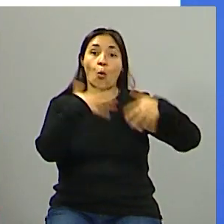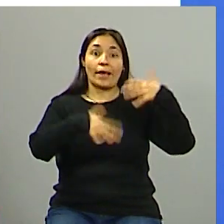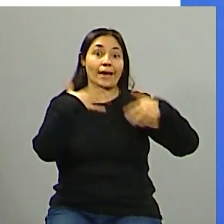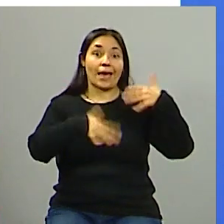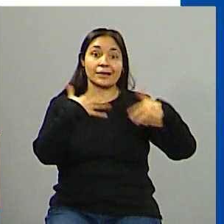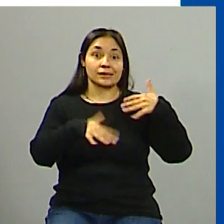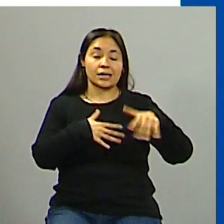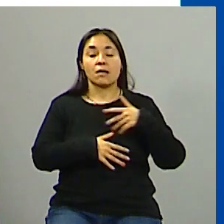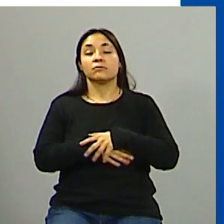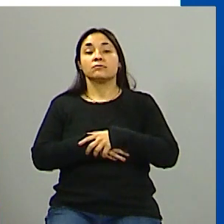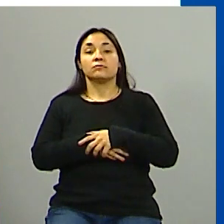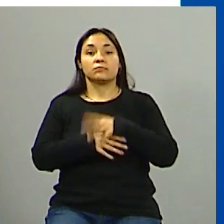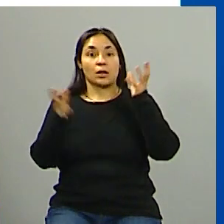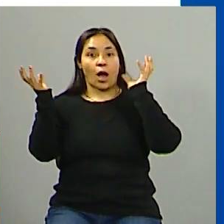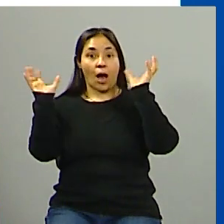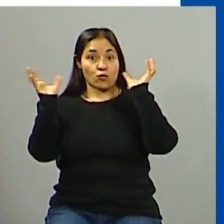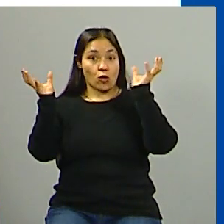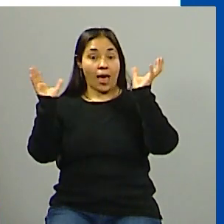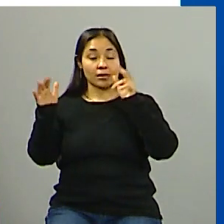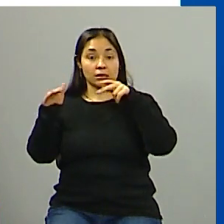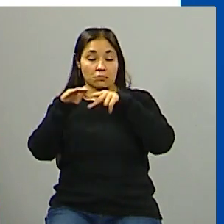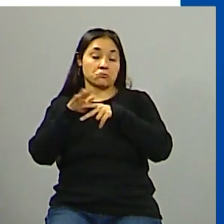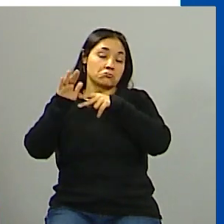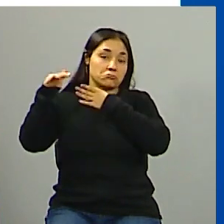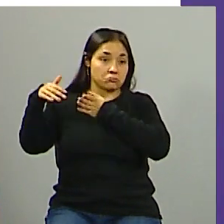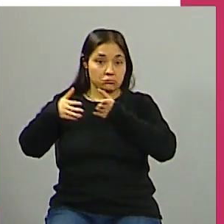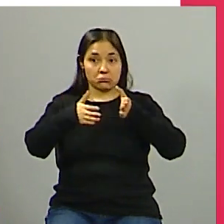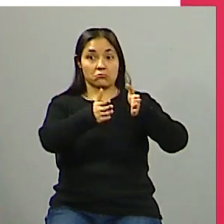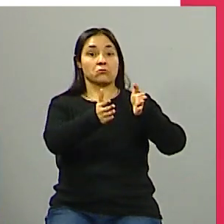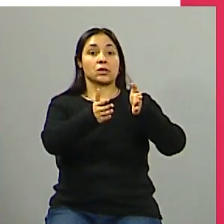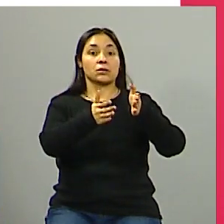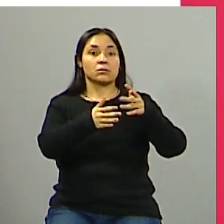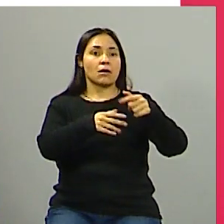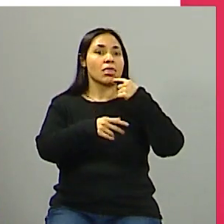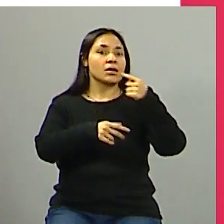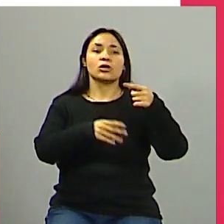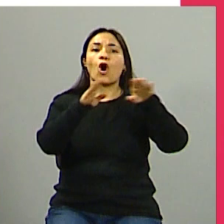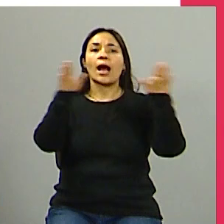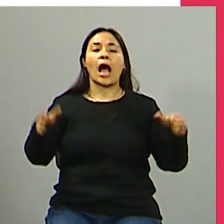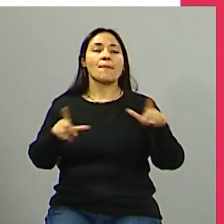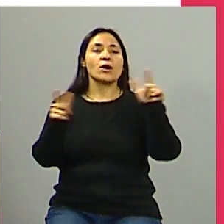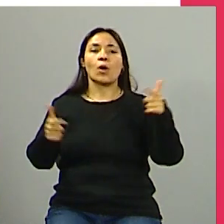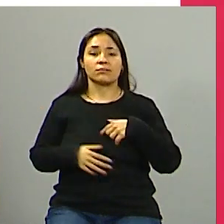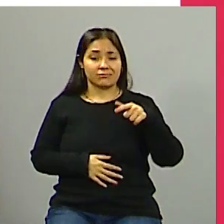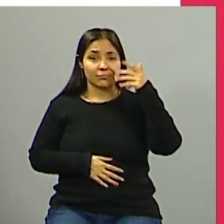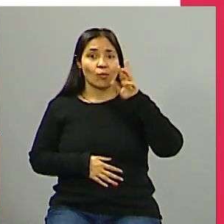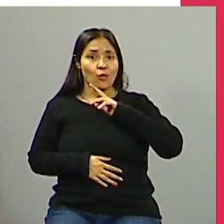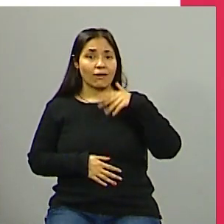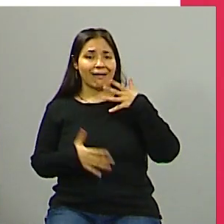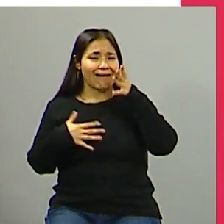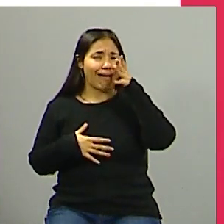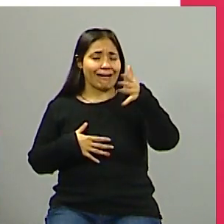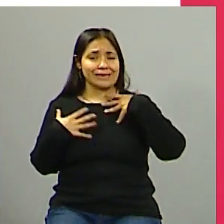estaba trasladada, había sido trasladada en una ambulancia. Le dicen que no hay camas, estaba grave.